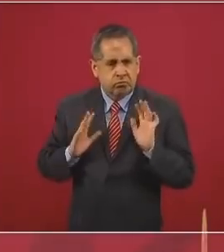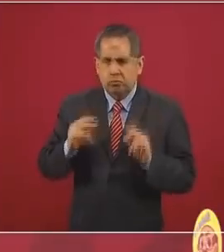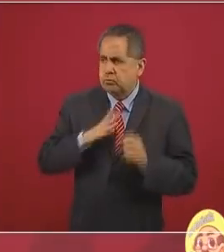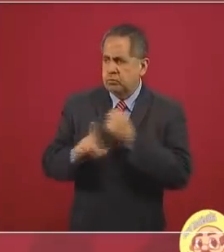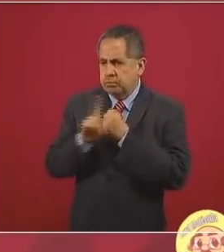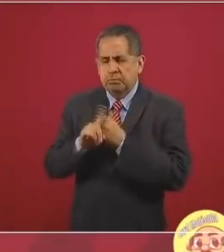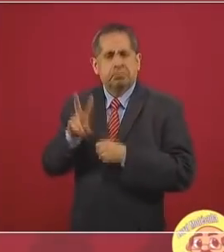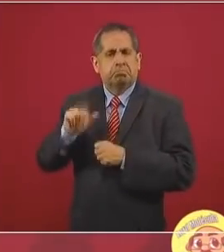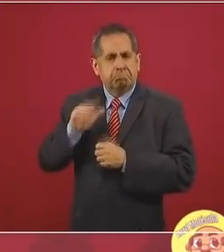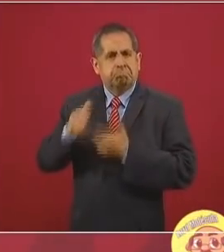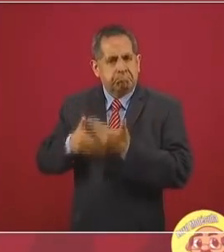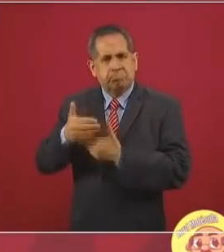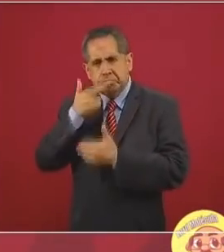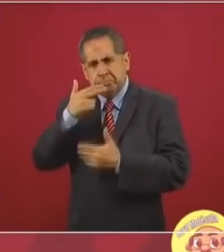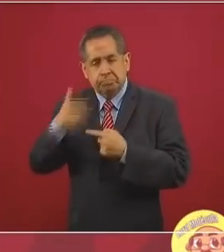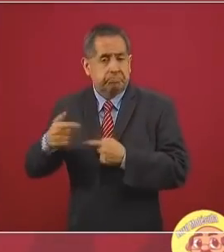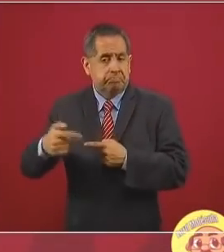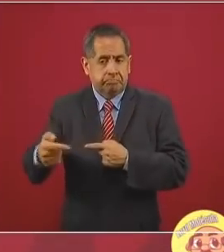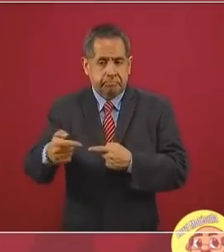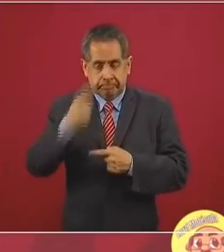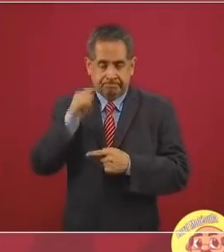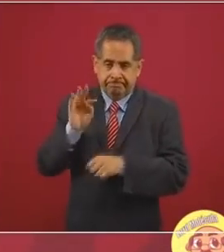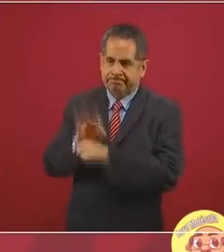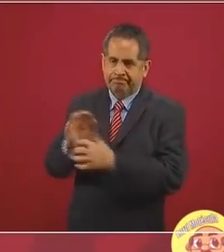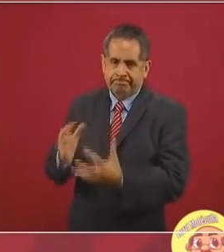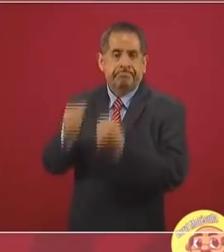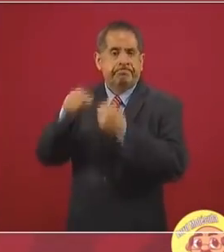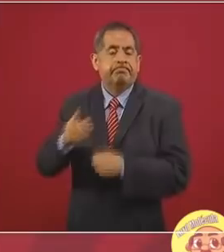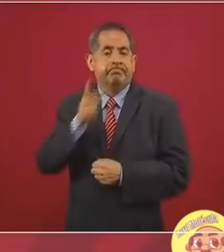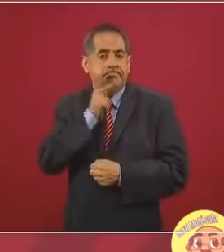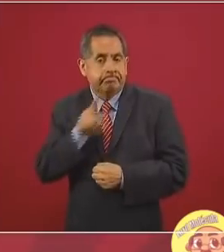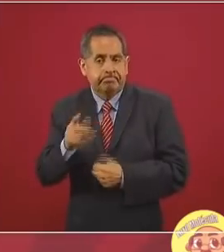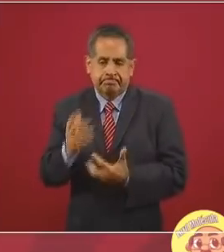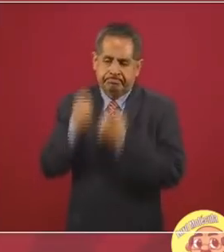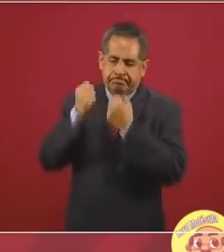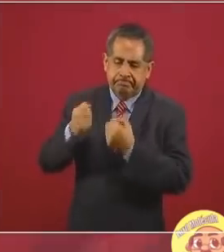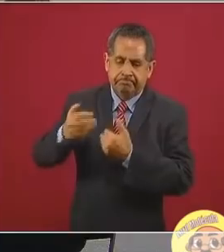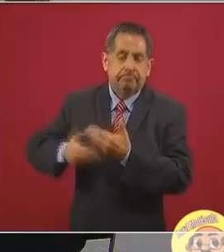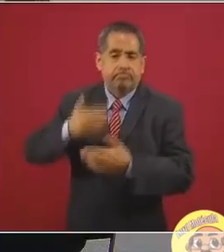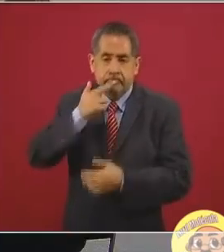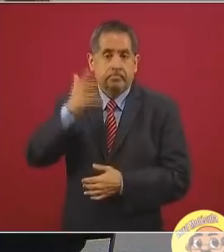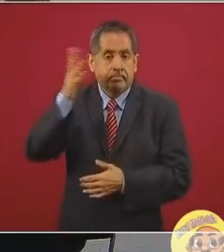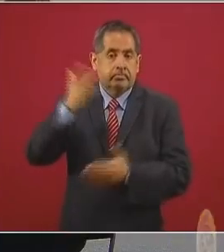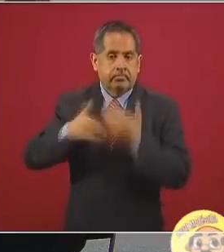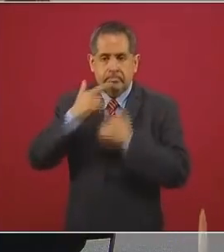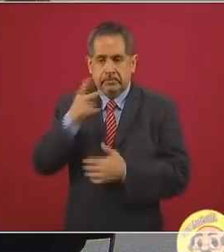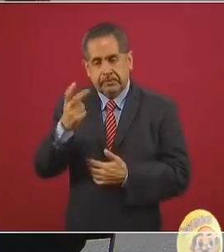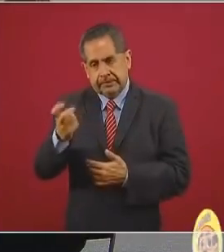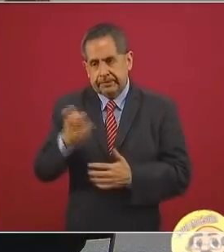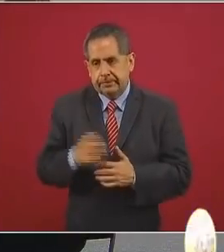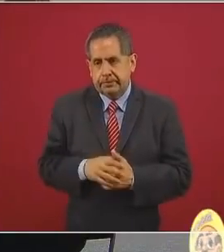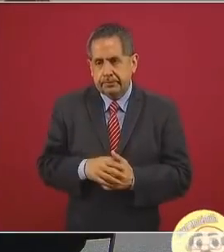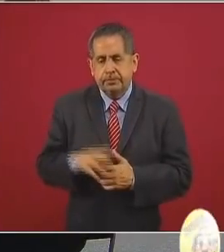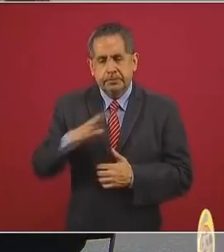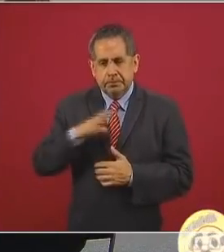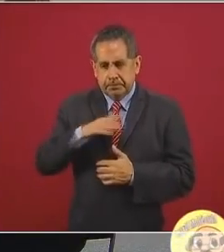mayores problemas para rescatar a Pemex y rescatar a la Comisión Federal de Electricidad. Y